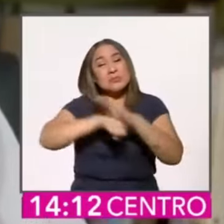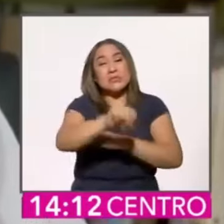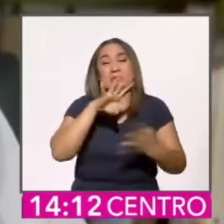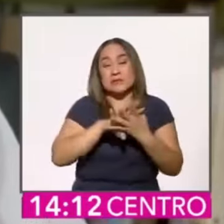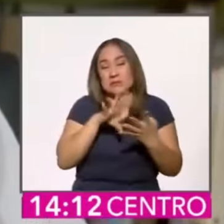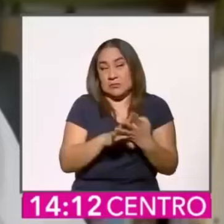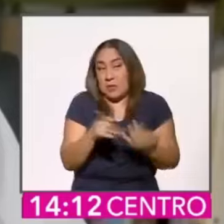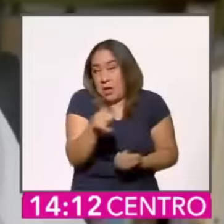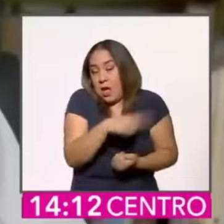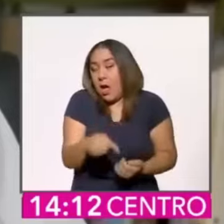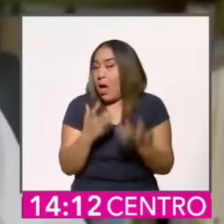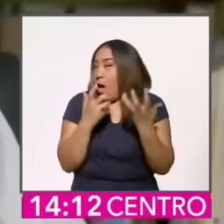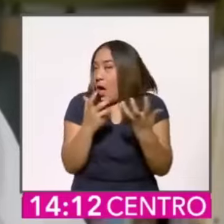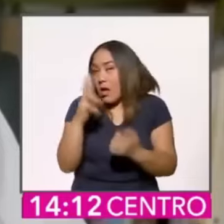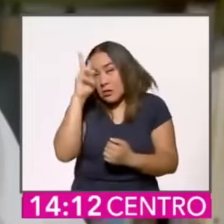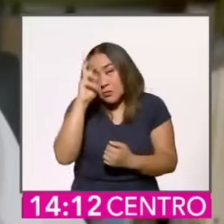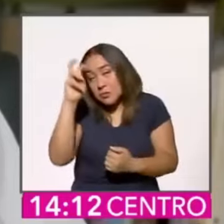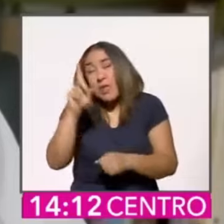soñado, desde